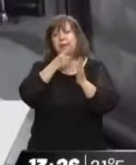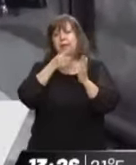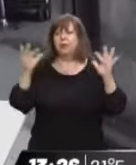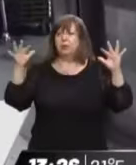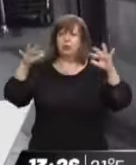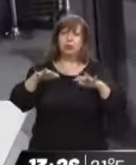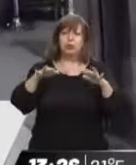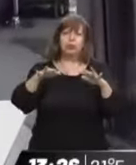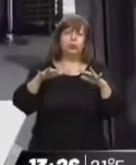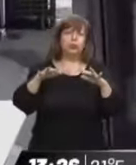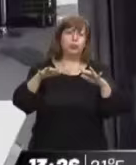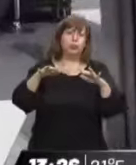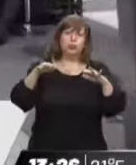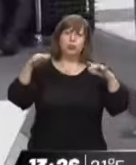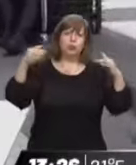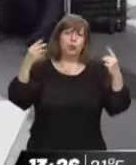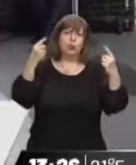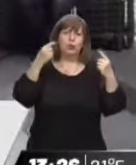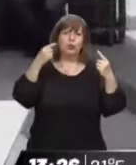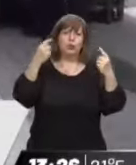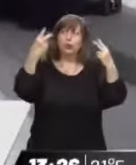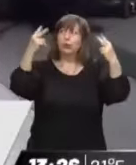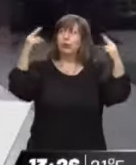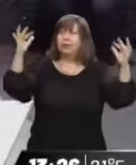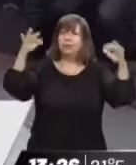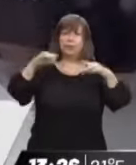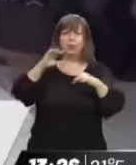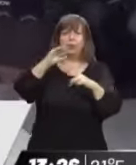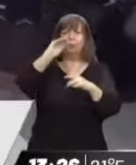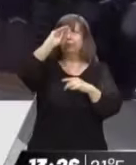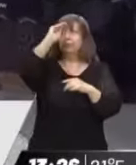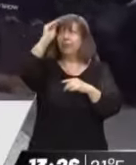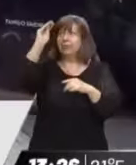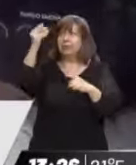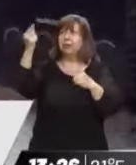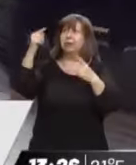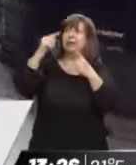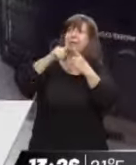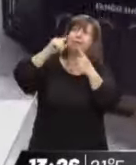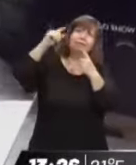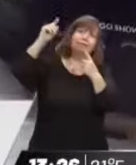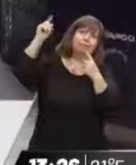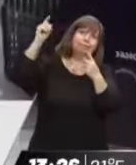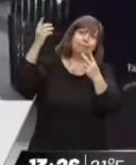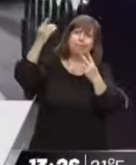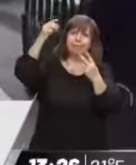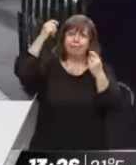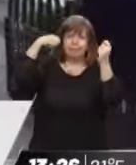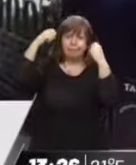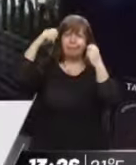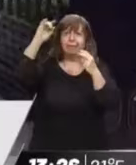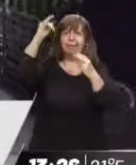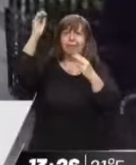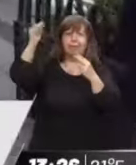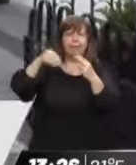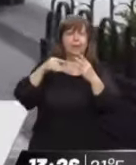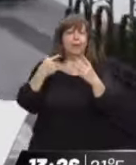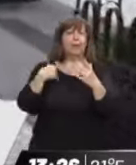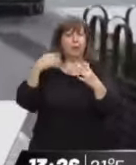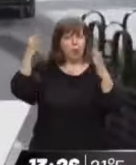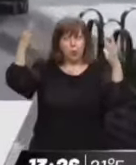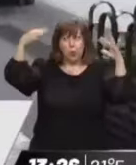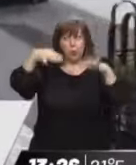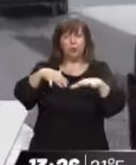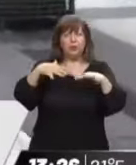del turismo internacional, que es muy bueno para muchas cosas porque trae divisas para el país, pero sin embargo es malo al momento de cuando